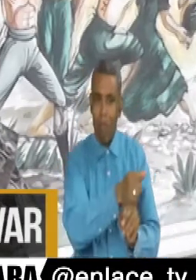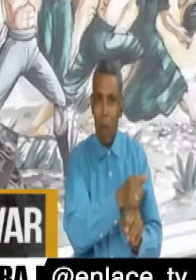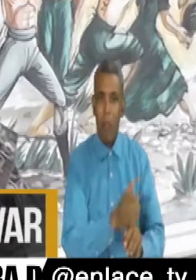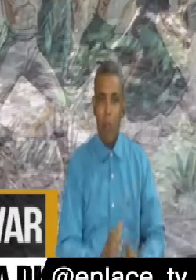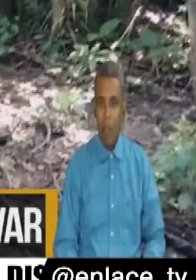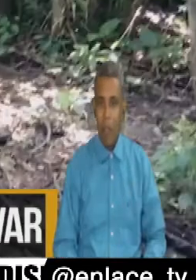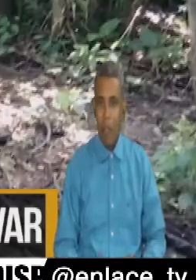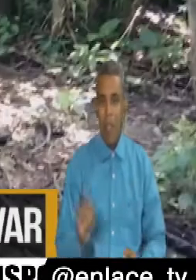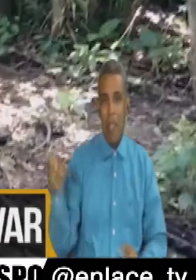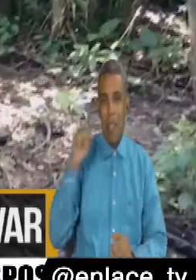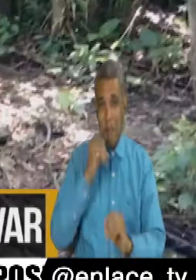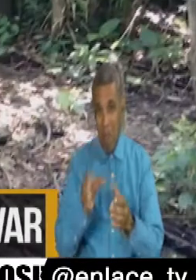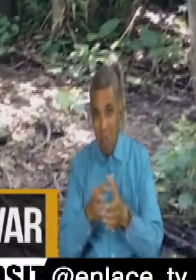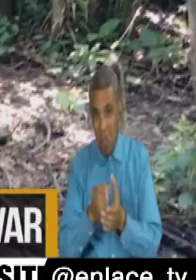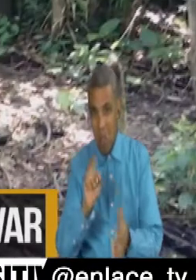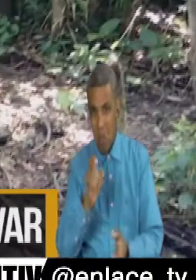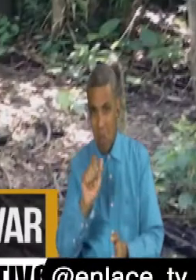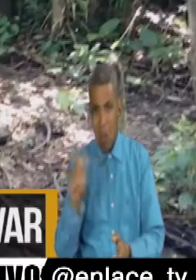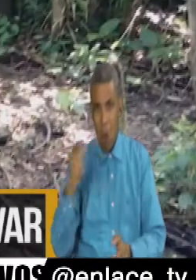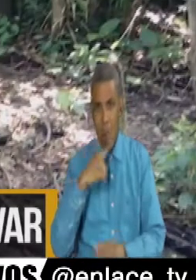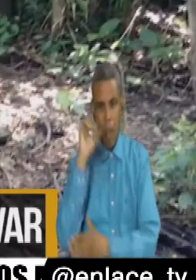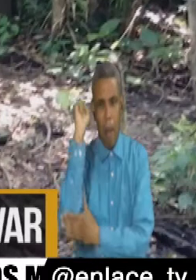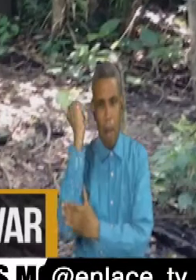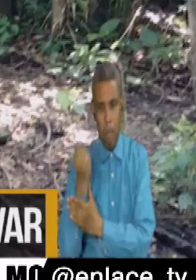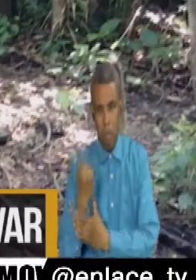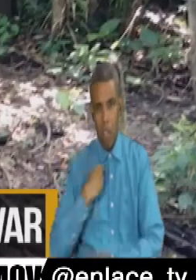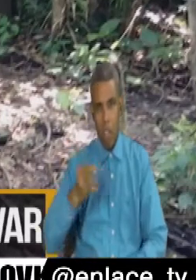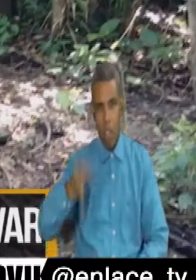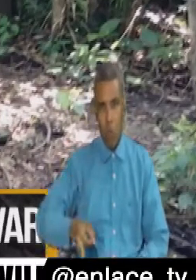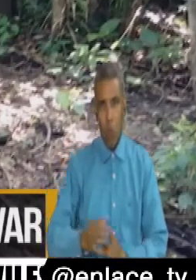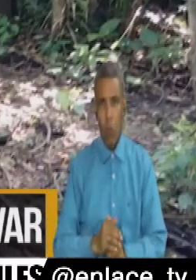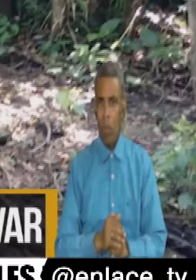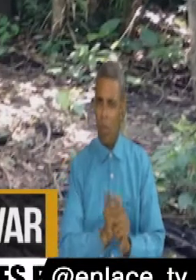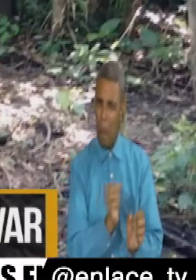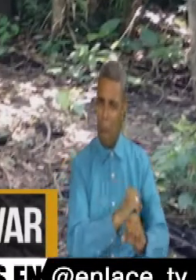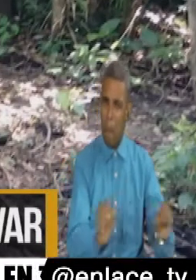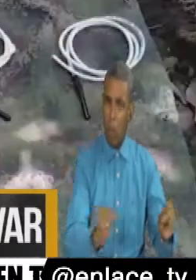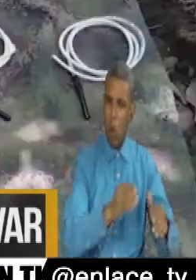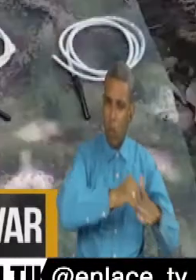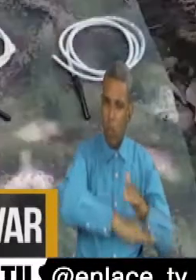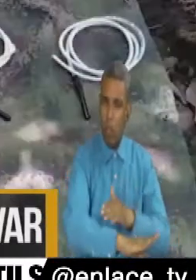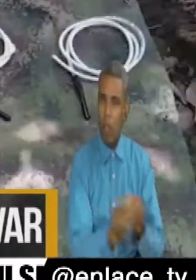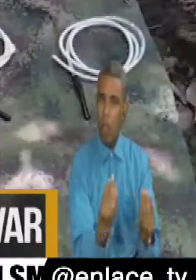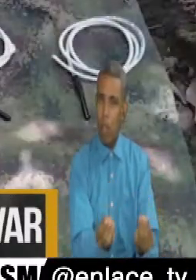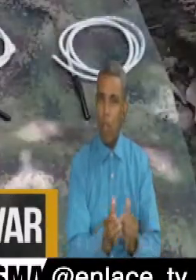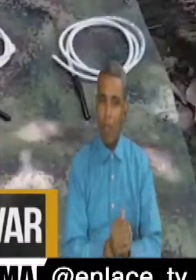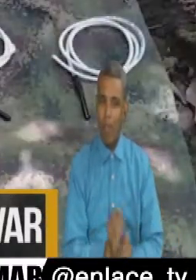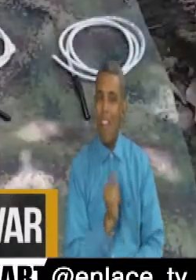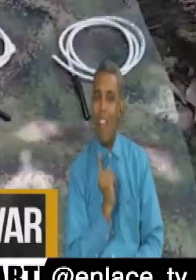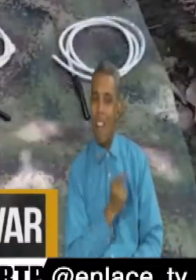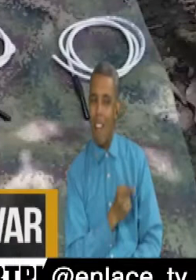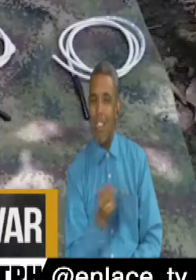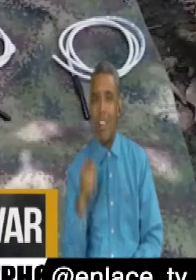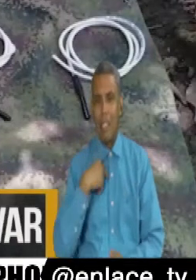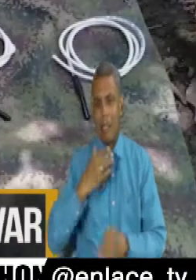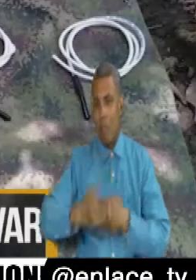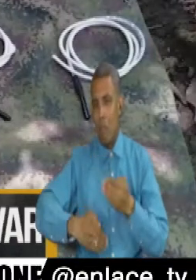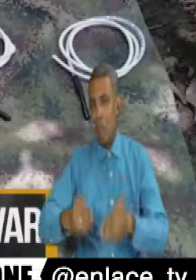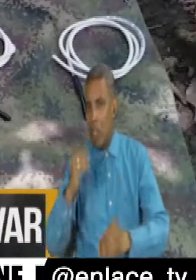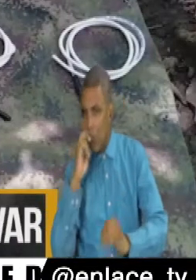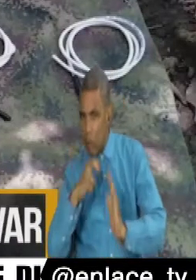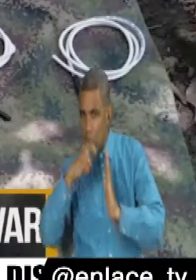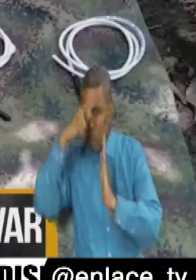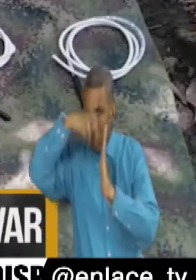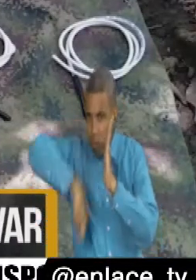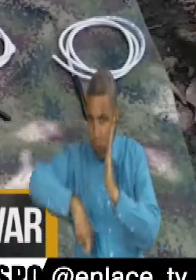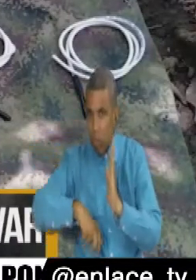armados organizados. El depósito ilícito que posiblemente pretendía ser utilizado en labores de minería ilegal fue destruido controladamente por el grupo